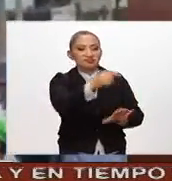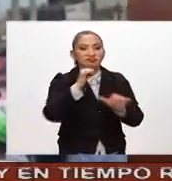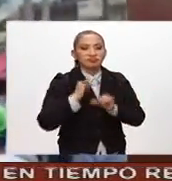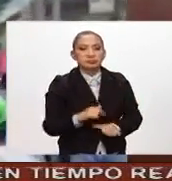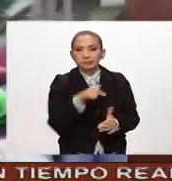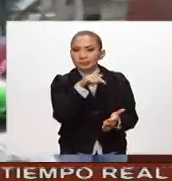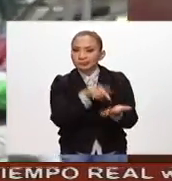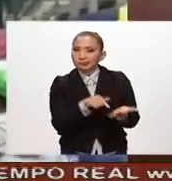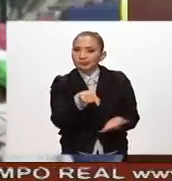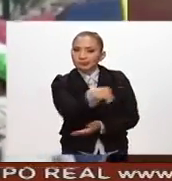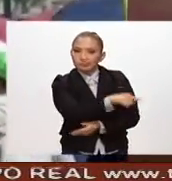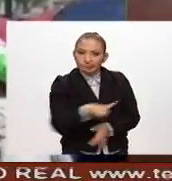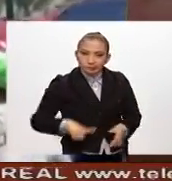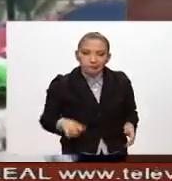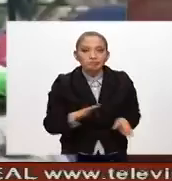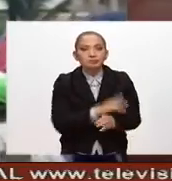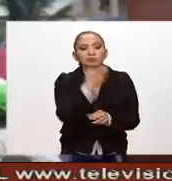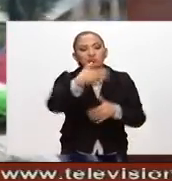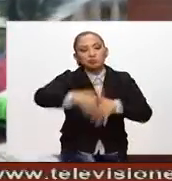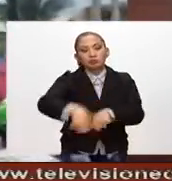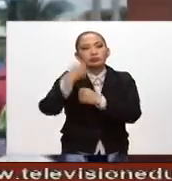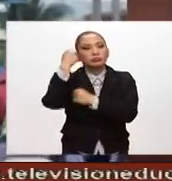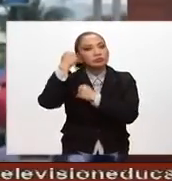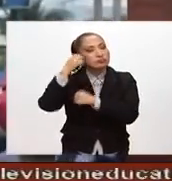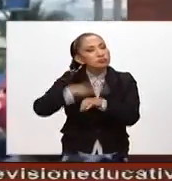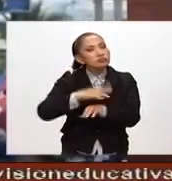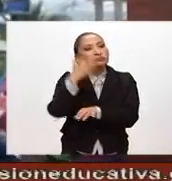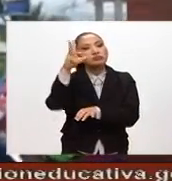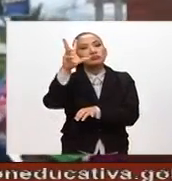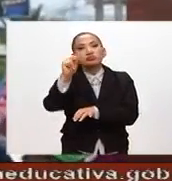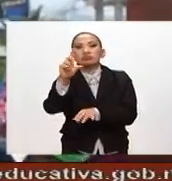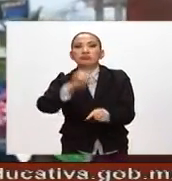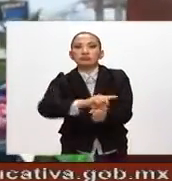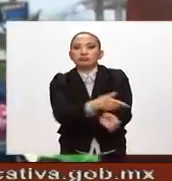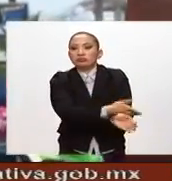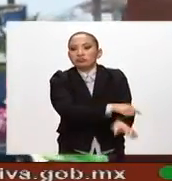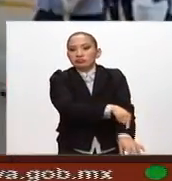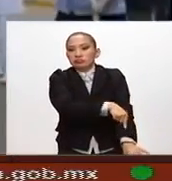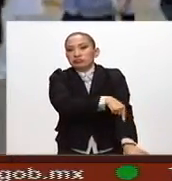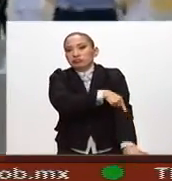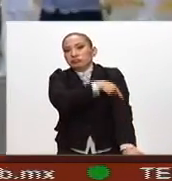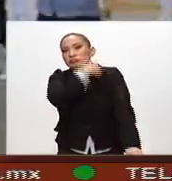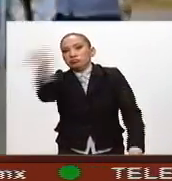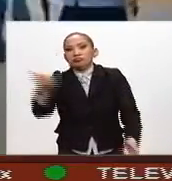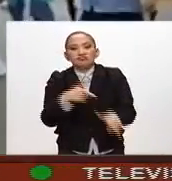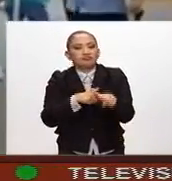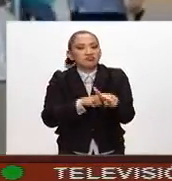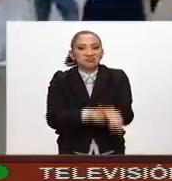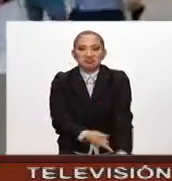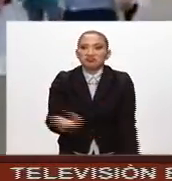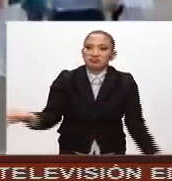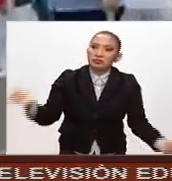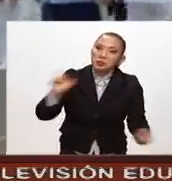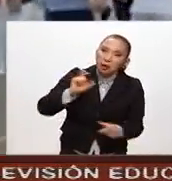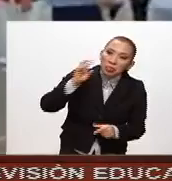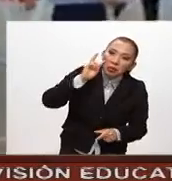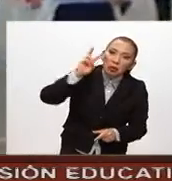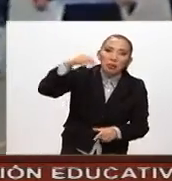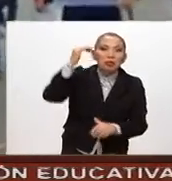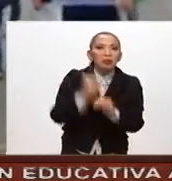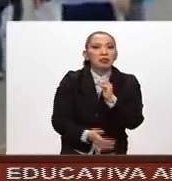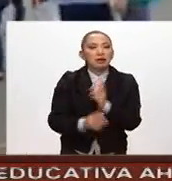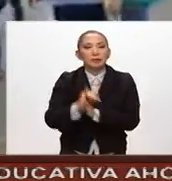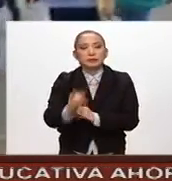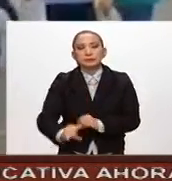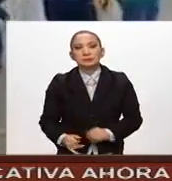autoridades locales por estas manifestaciones que llevan más de 80 días y que dicen ellos se les ve